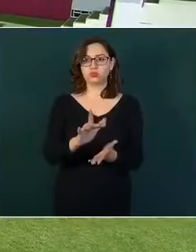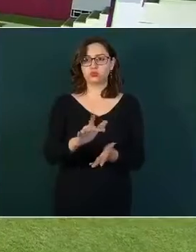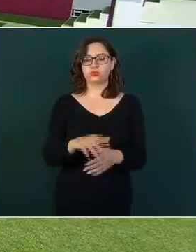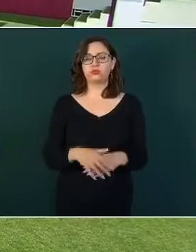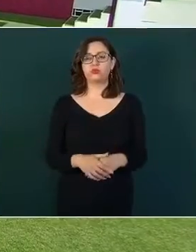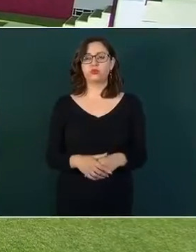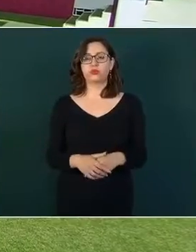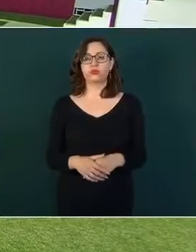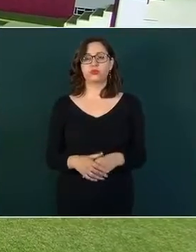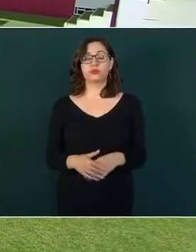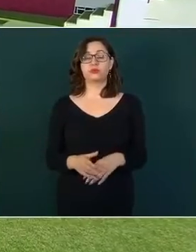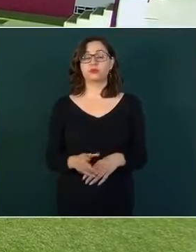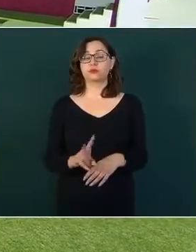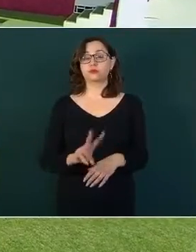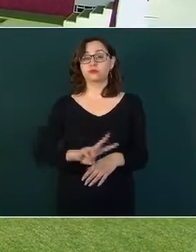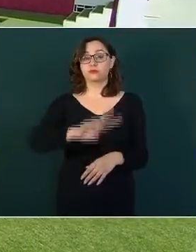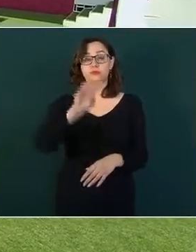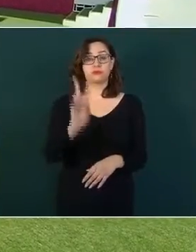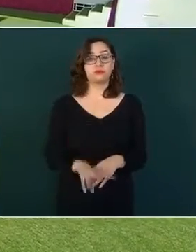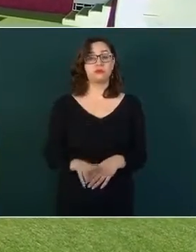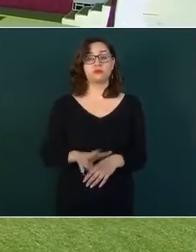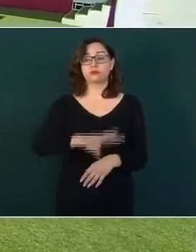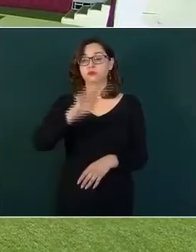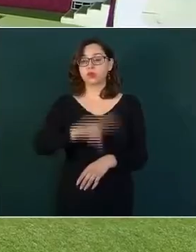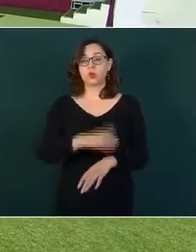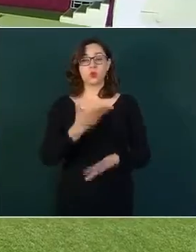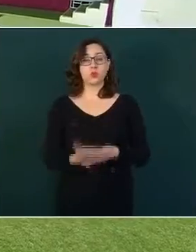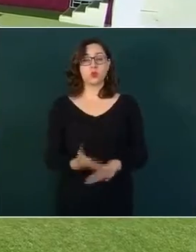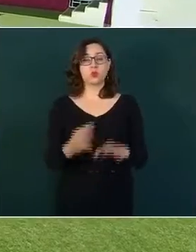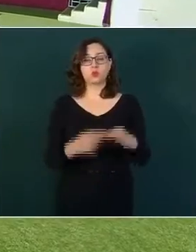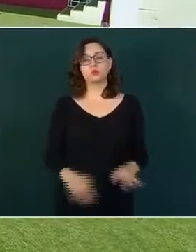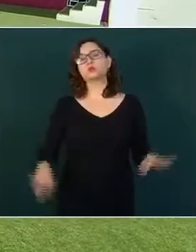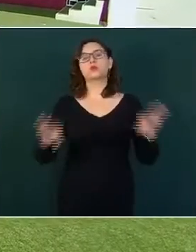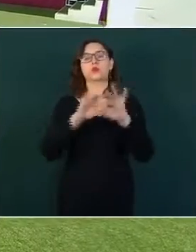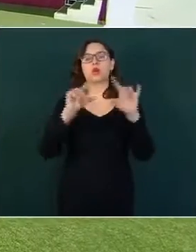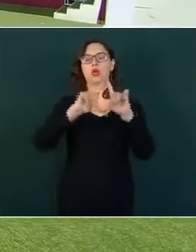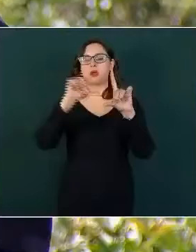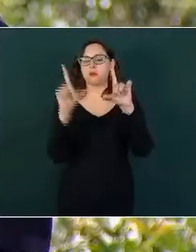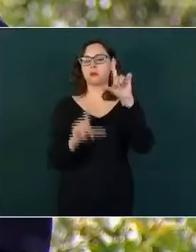ha sido fundamental, repito, la transformación de México.